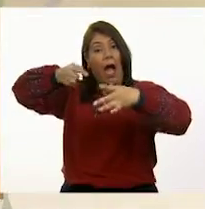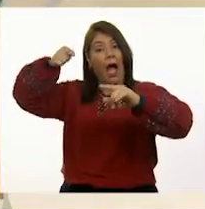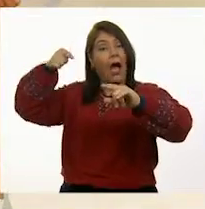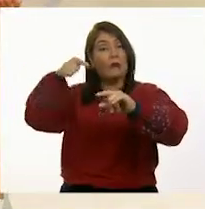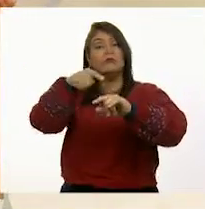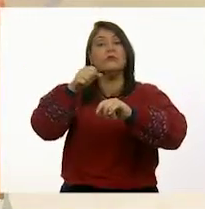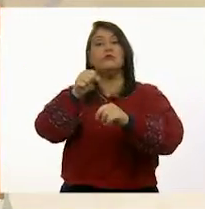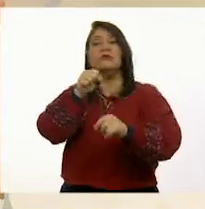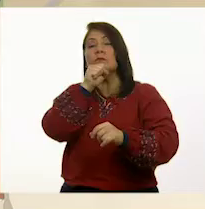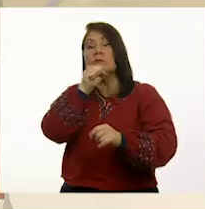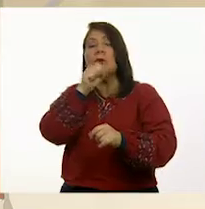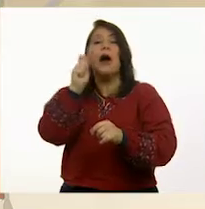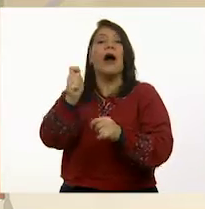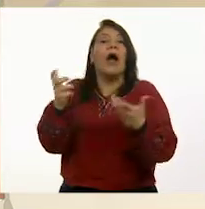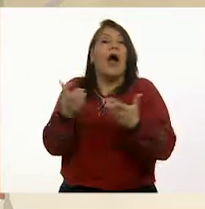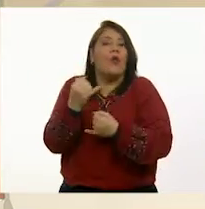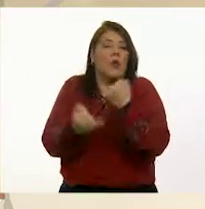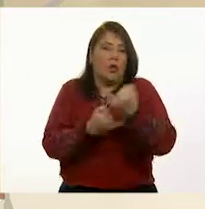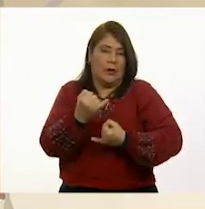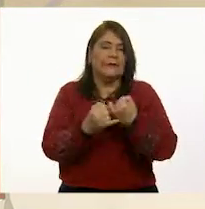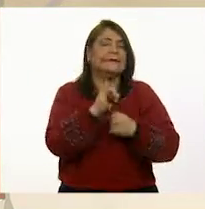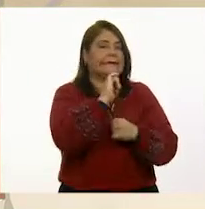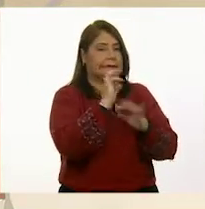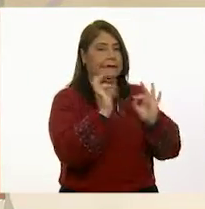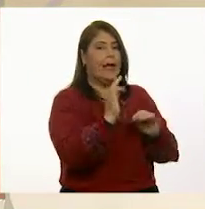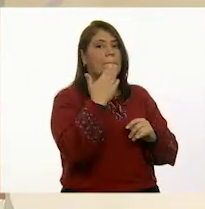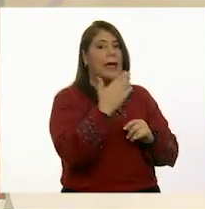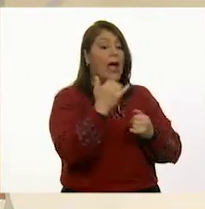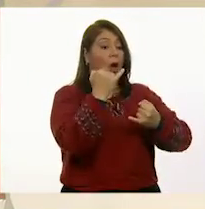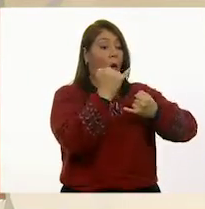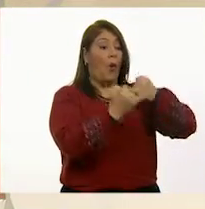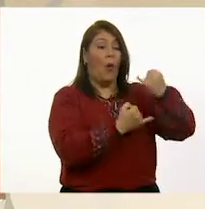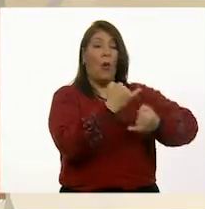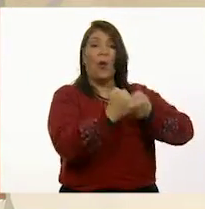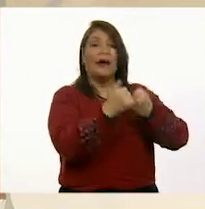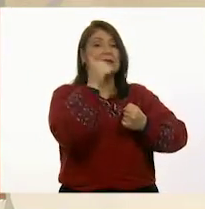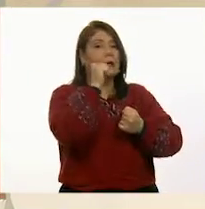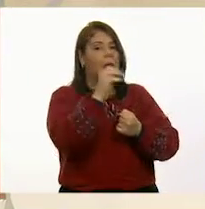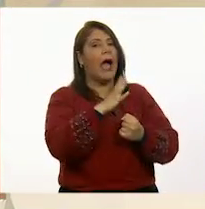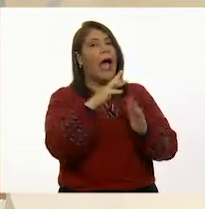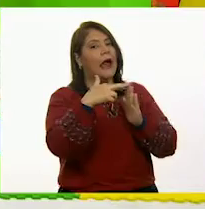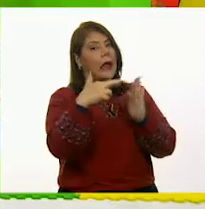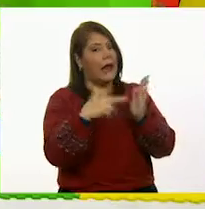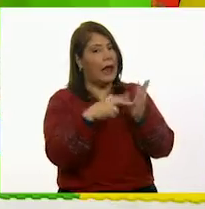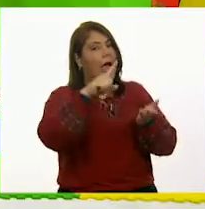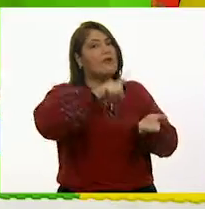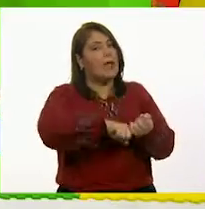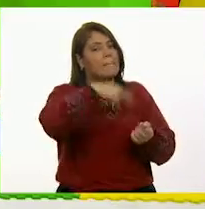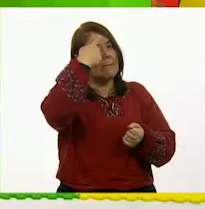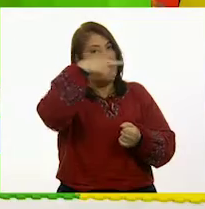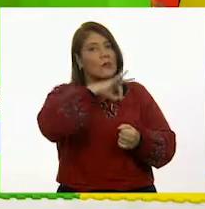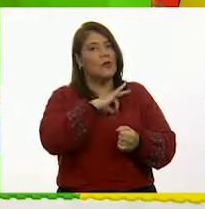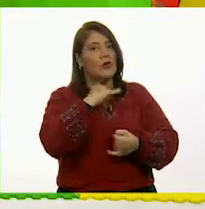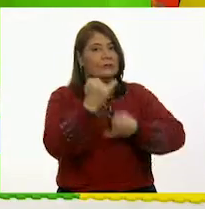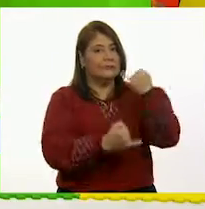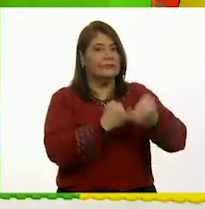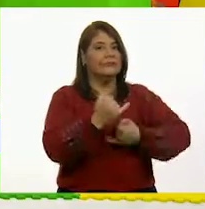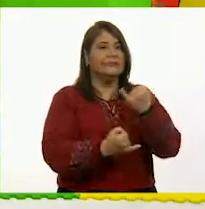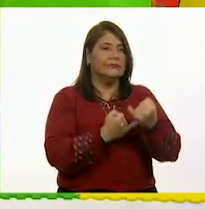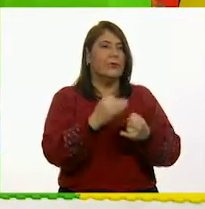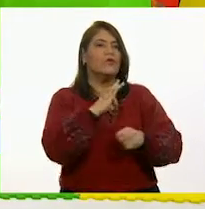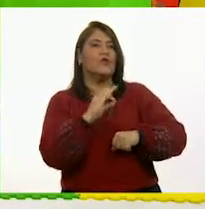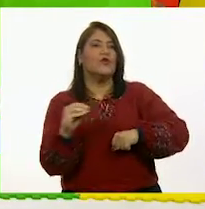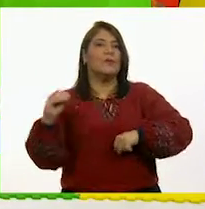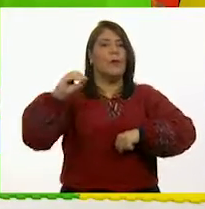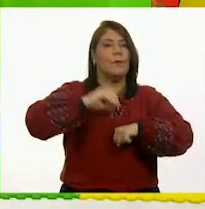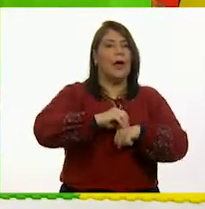así? Exactamente. Recuerda que cada juego tiene sus instrucciones y reglas para jugarlo. Agregaremos este